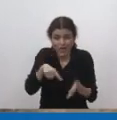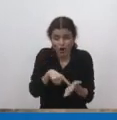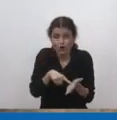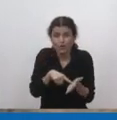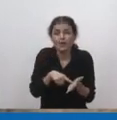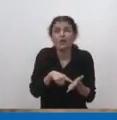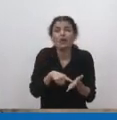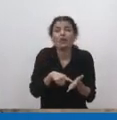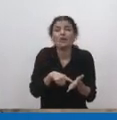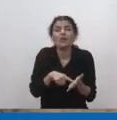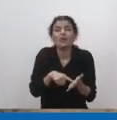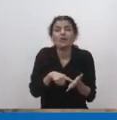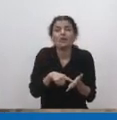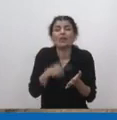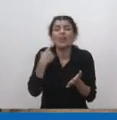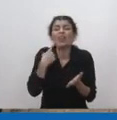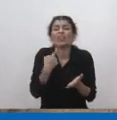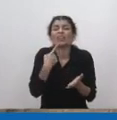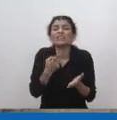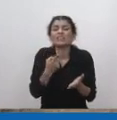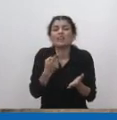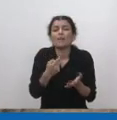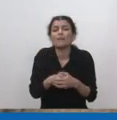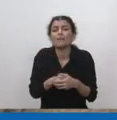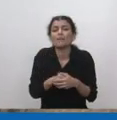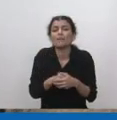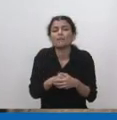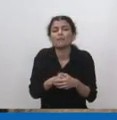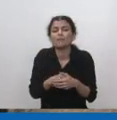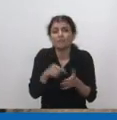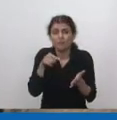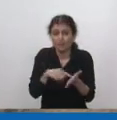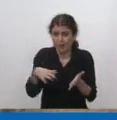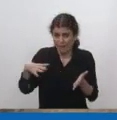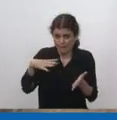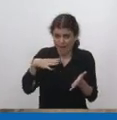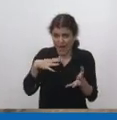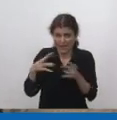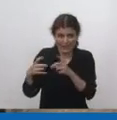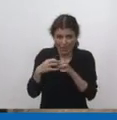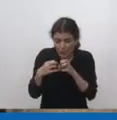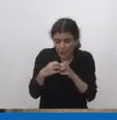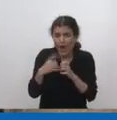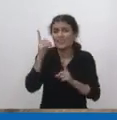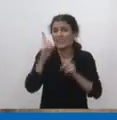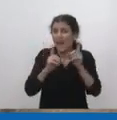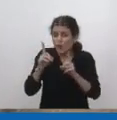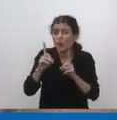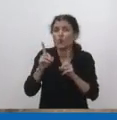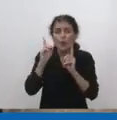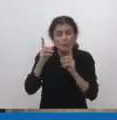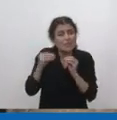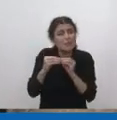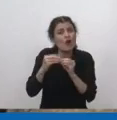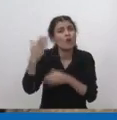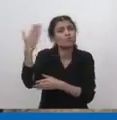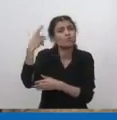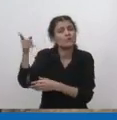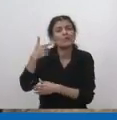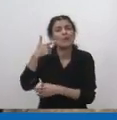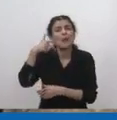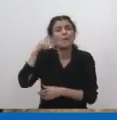ha corroborado, figuran para su tratamiento, como lo decía el senador Pagotto